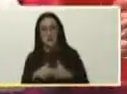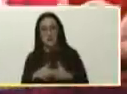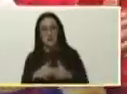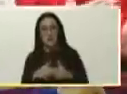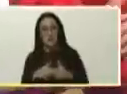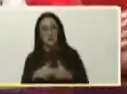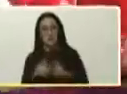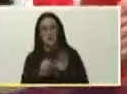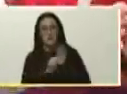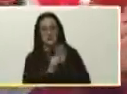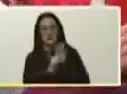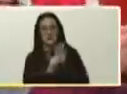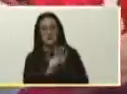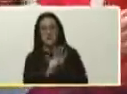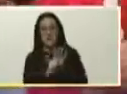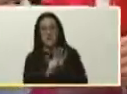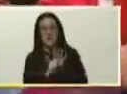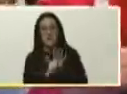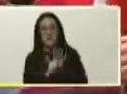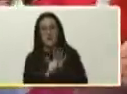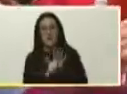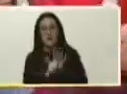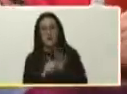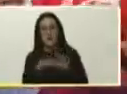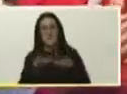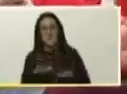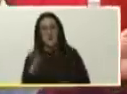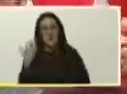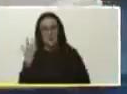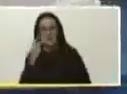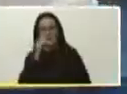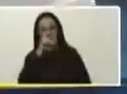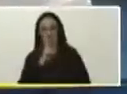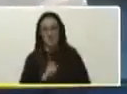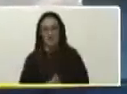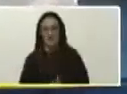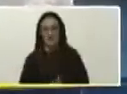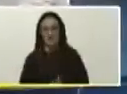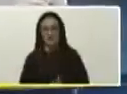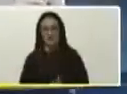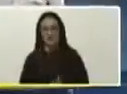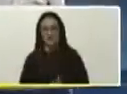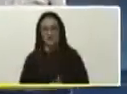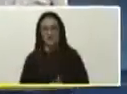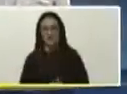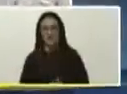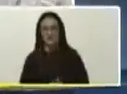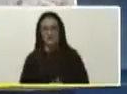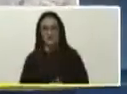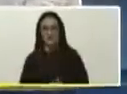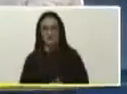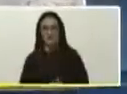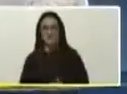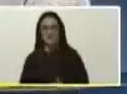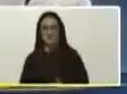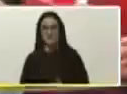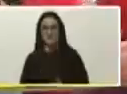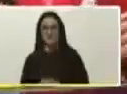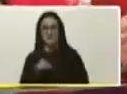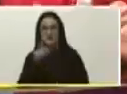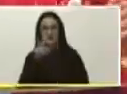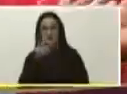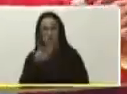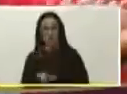un símbolo de la derrota del paro de hace 20 años. Y